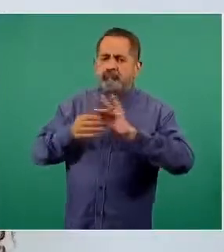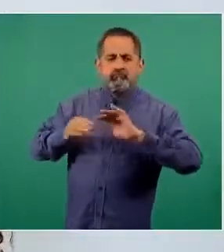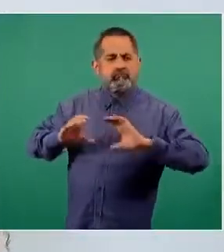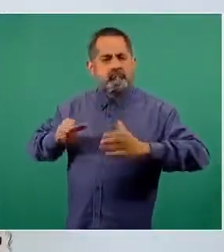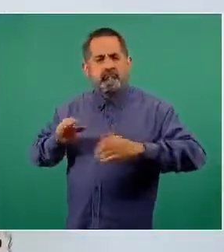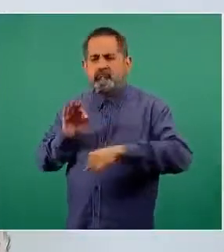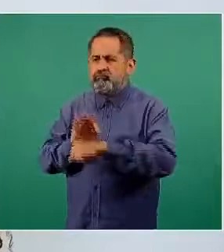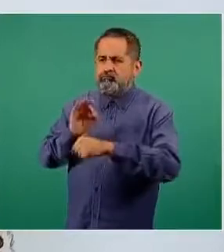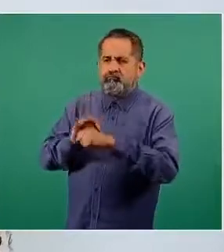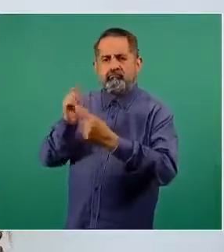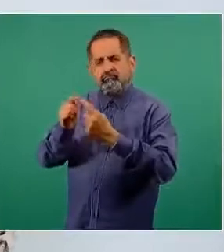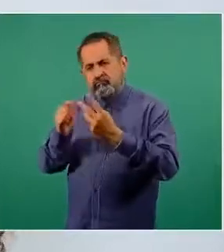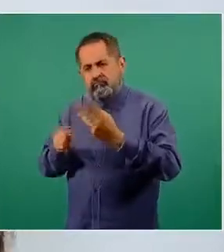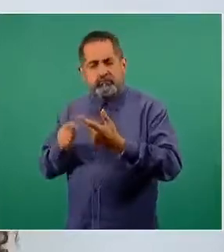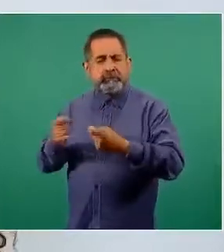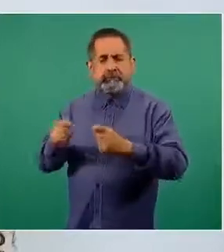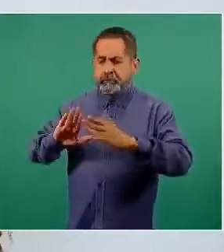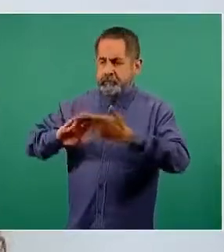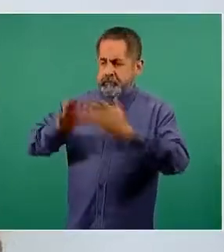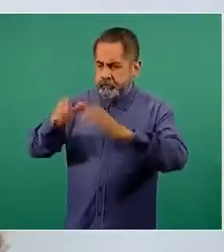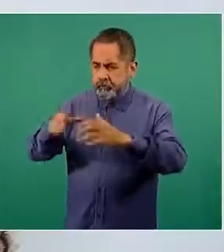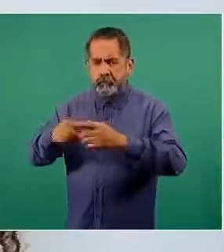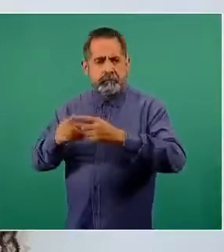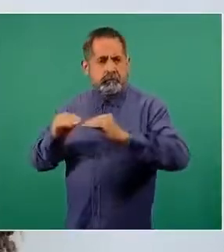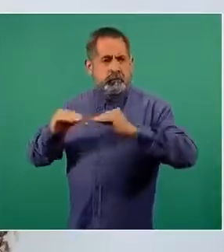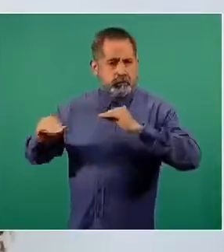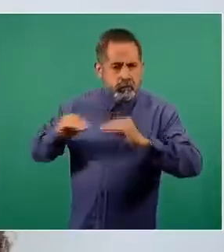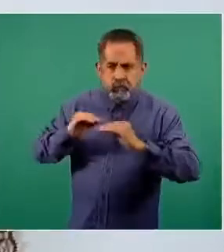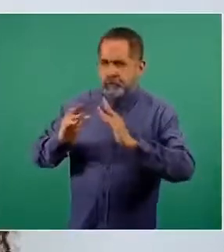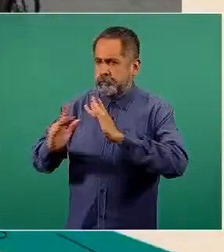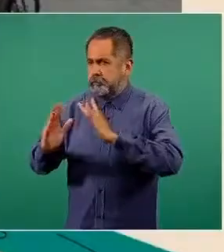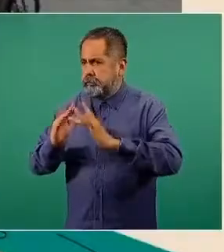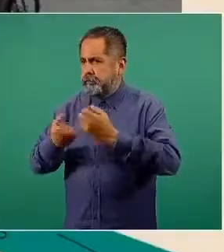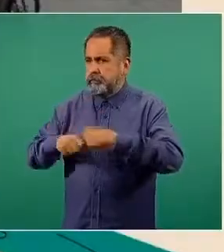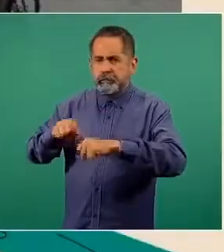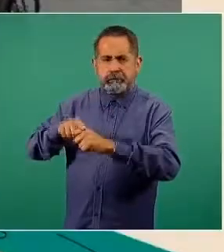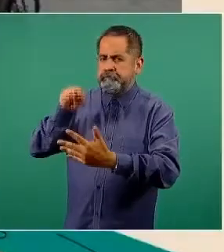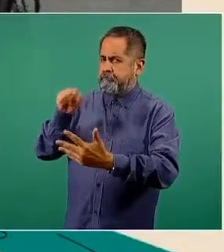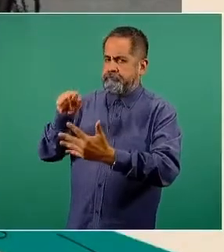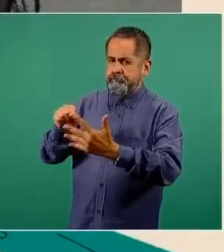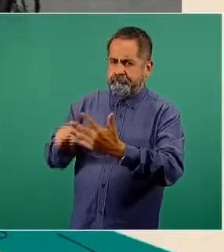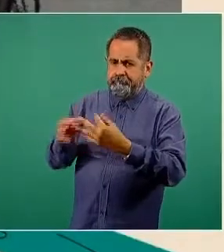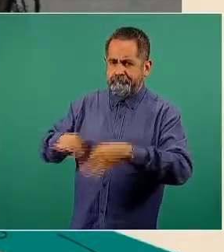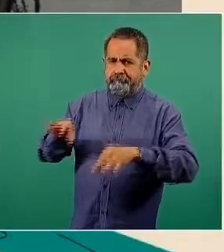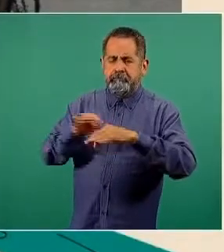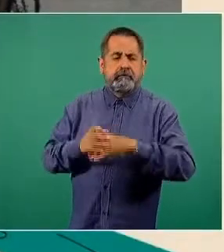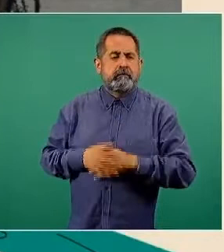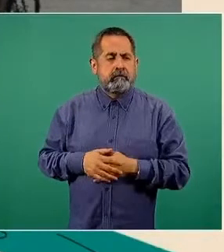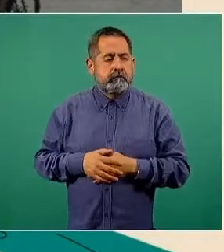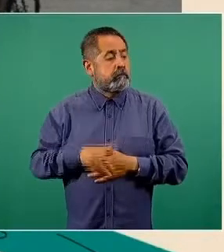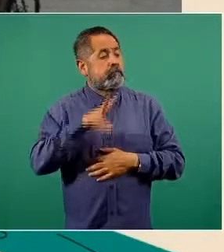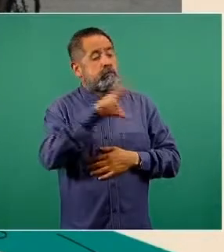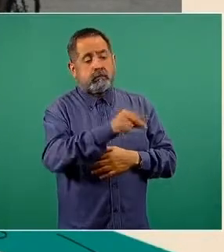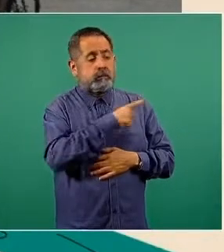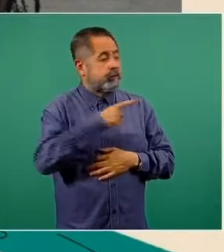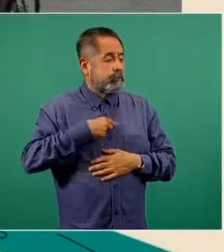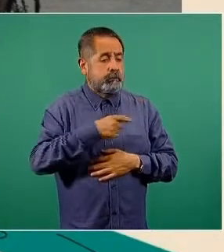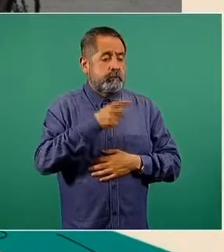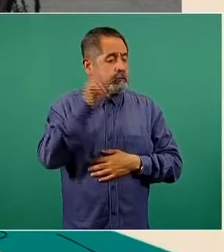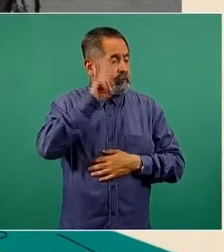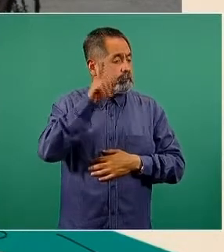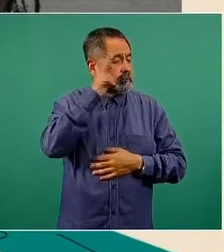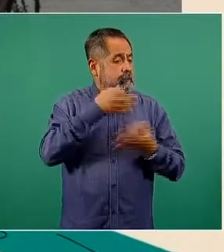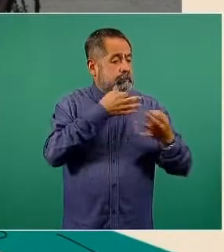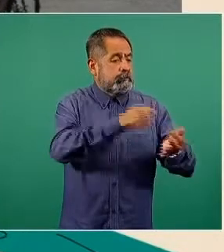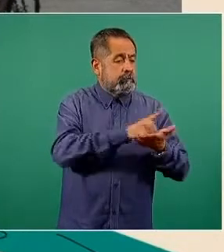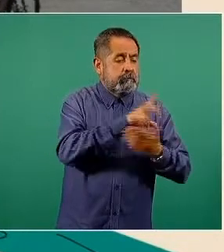protección, la parte comunitaria, la parte de movilidad, la parte social es prioritaria. Va mucho más allá de decir no consumas, tiene que ver con